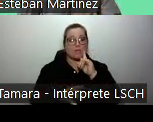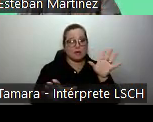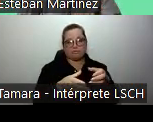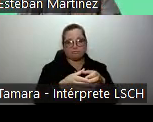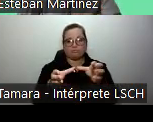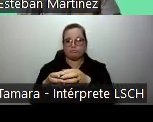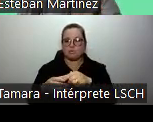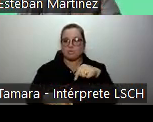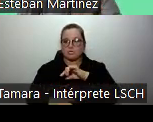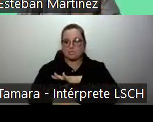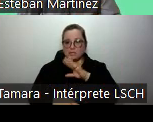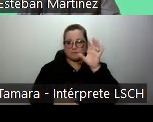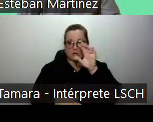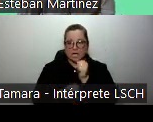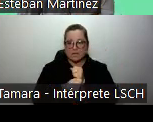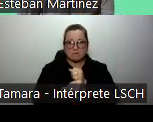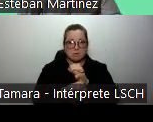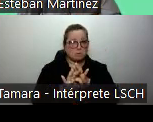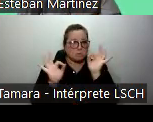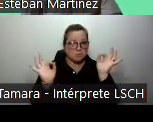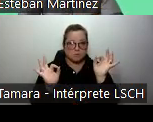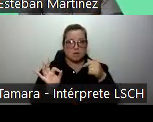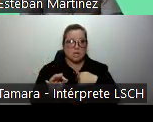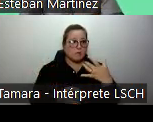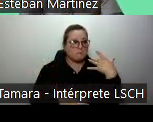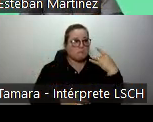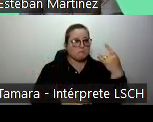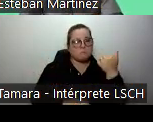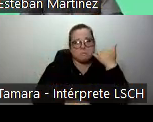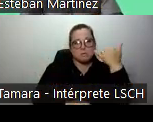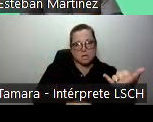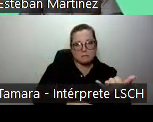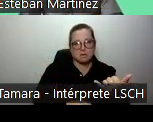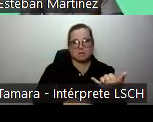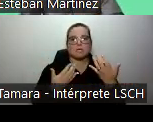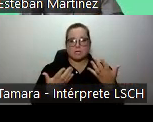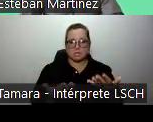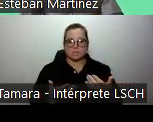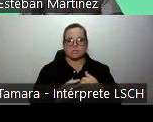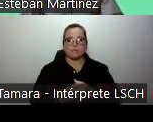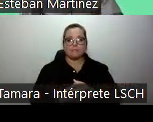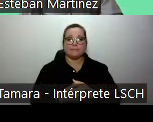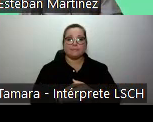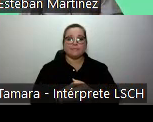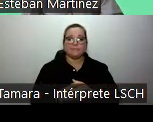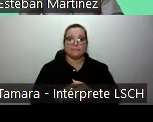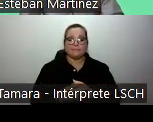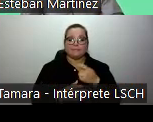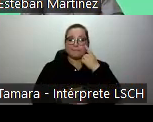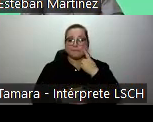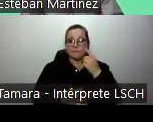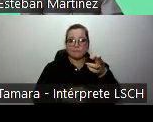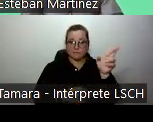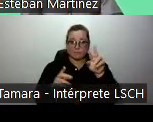tenido en Chile que buscar un trabajo ya me buscaban Así que eso y vamos a pasar al resumen